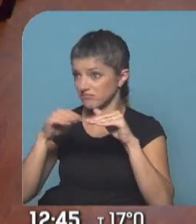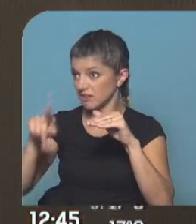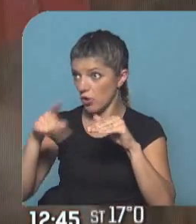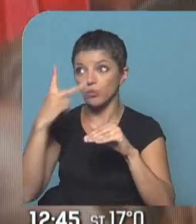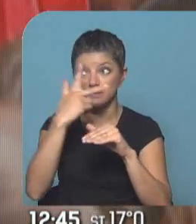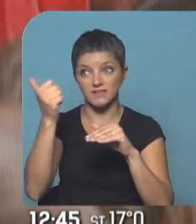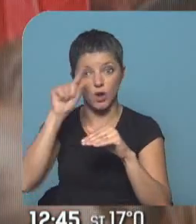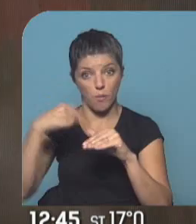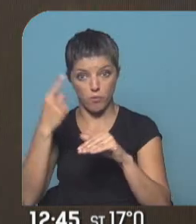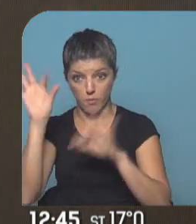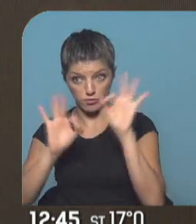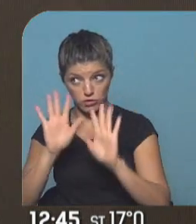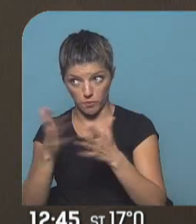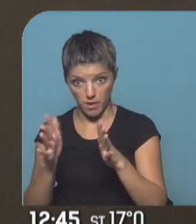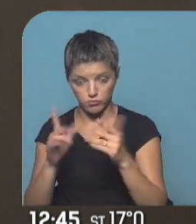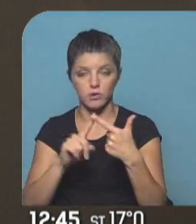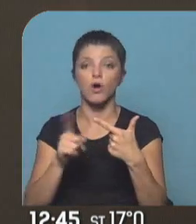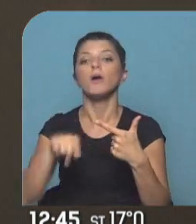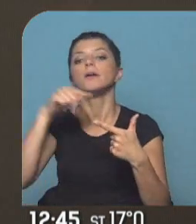36,1% aproximadamente contra un